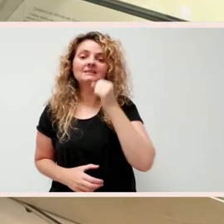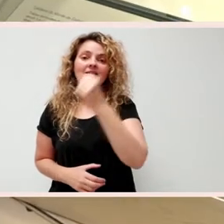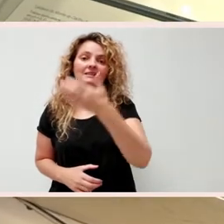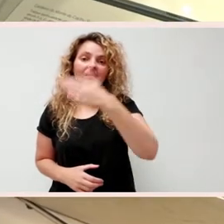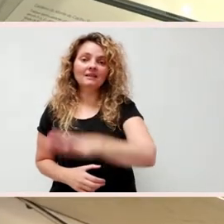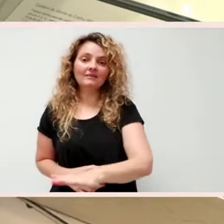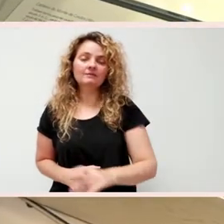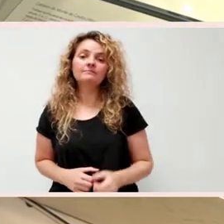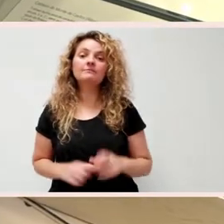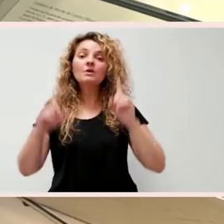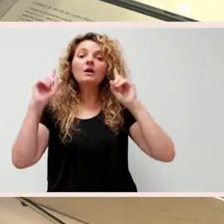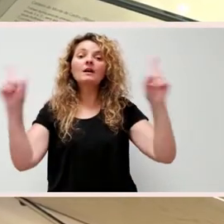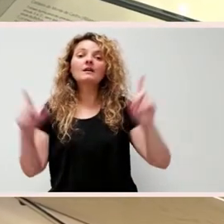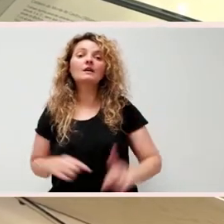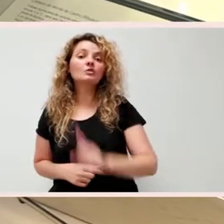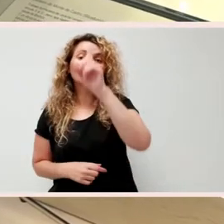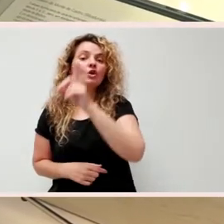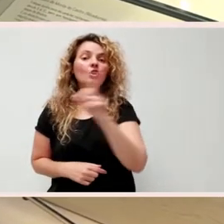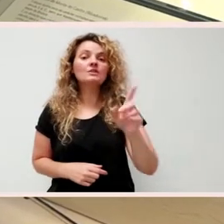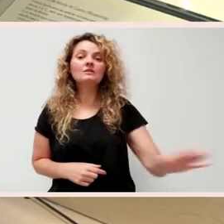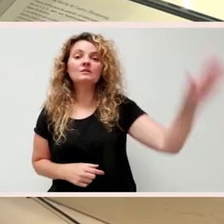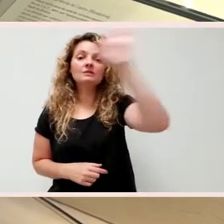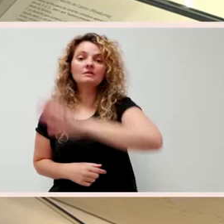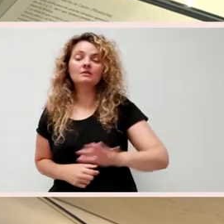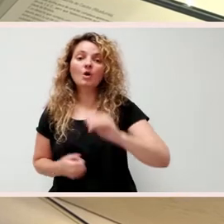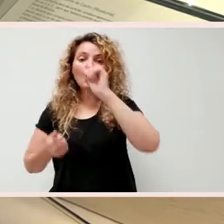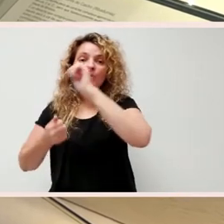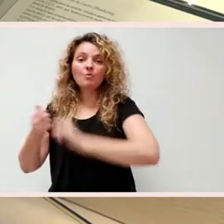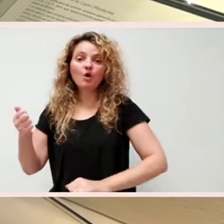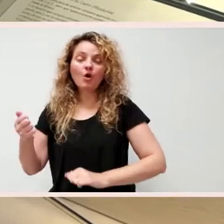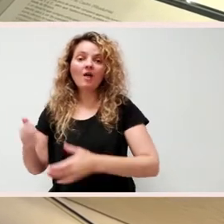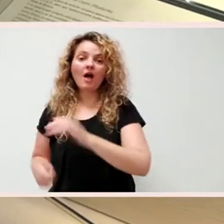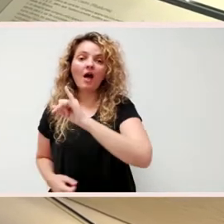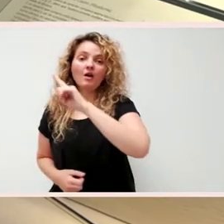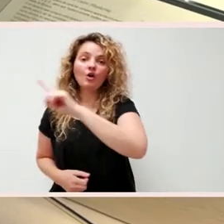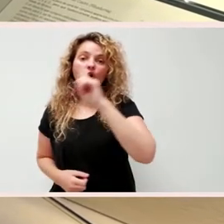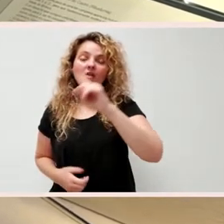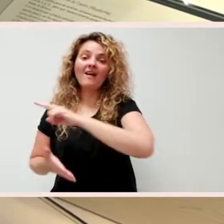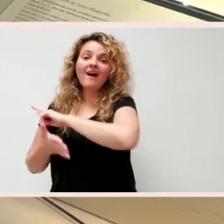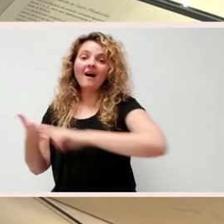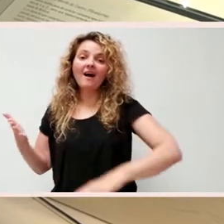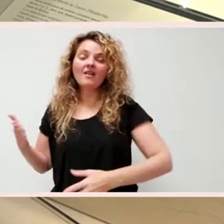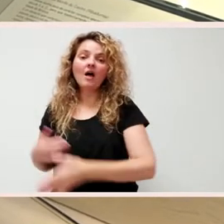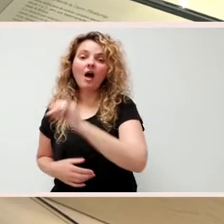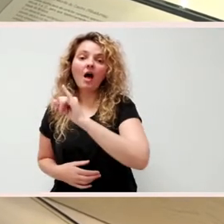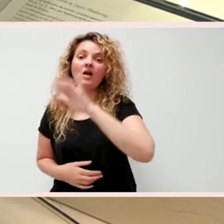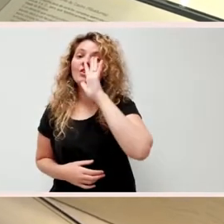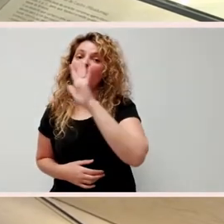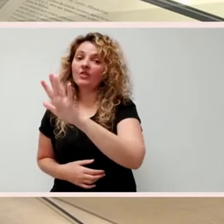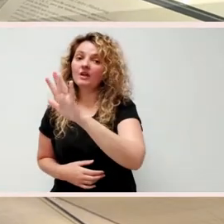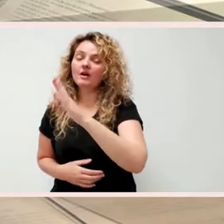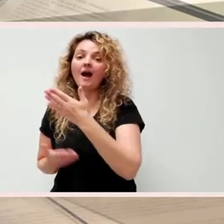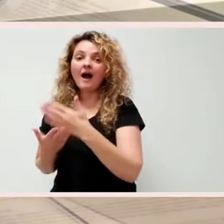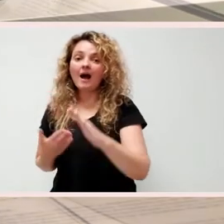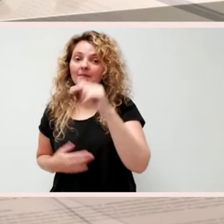a topar un conxunto de 11 bronces. E para o caso de Galiza, concretamente, vamos a topar 5 máis a